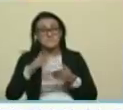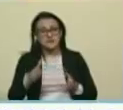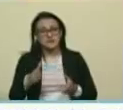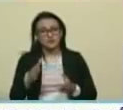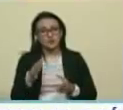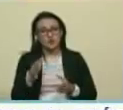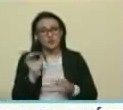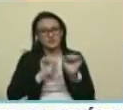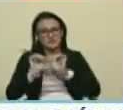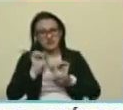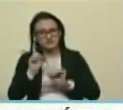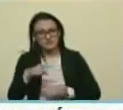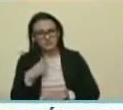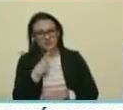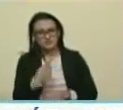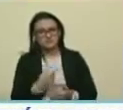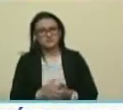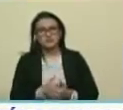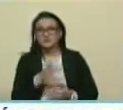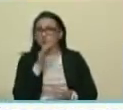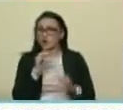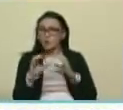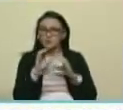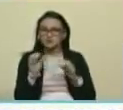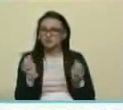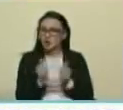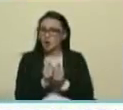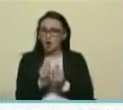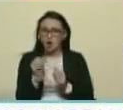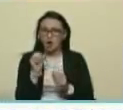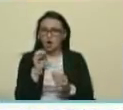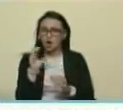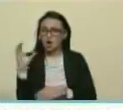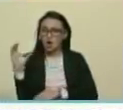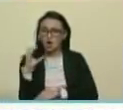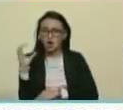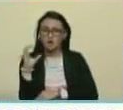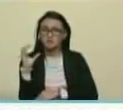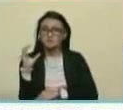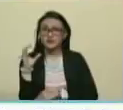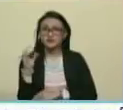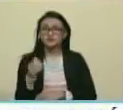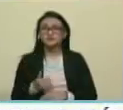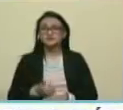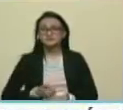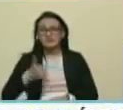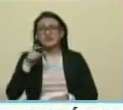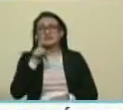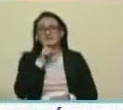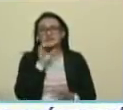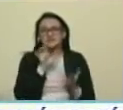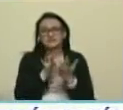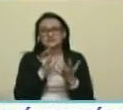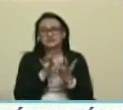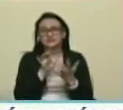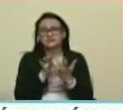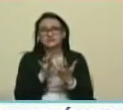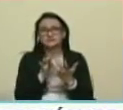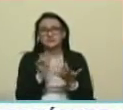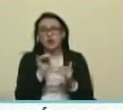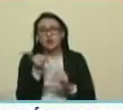que no ha habido comunicación con Colombia. Eso dificulta este combate a cualquier tipo de delito en la